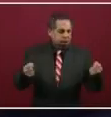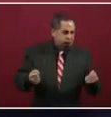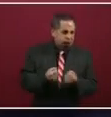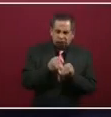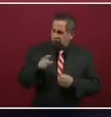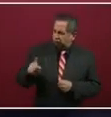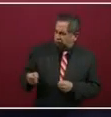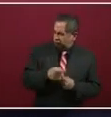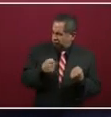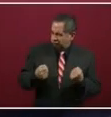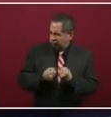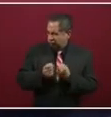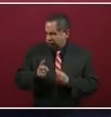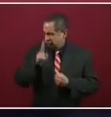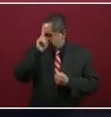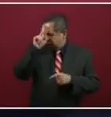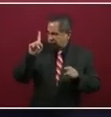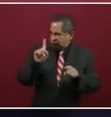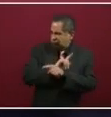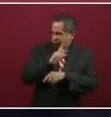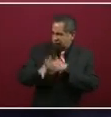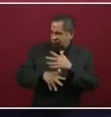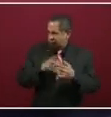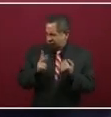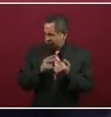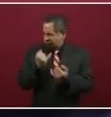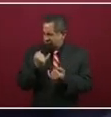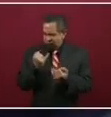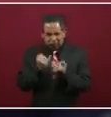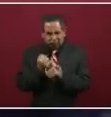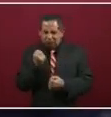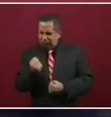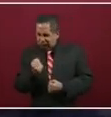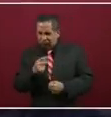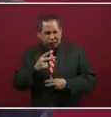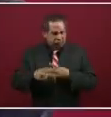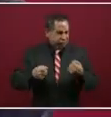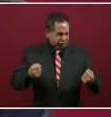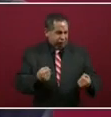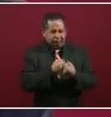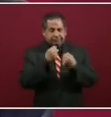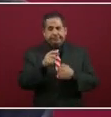violencia, por la fuerza. Es un error